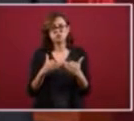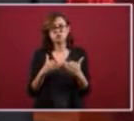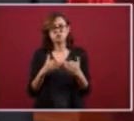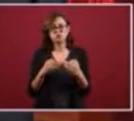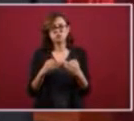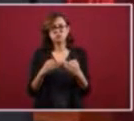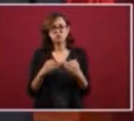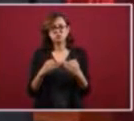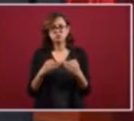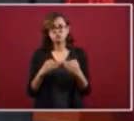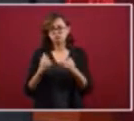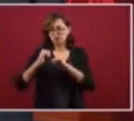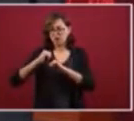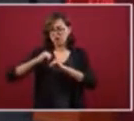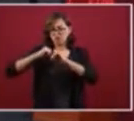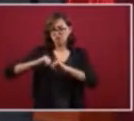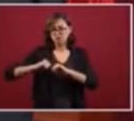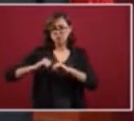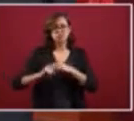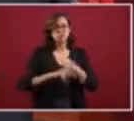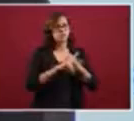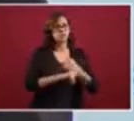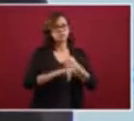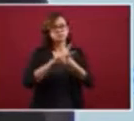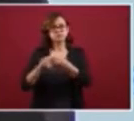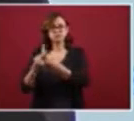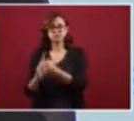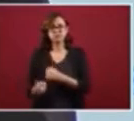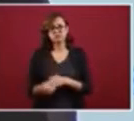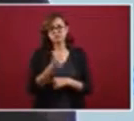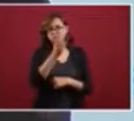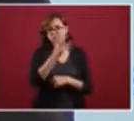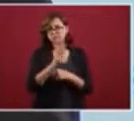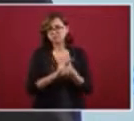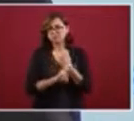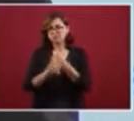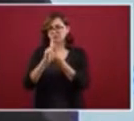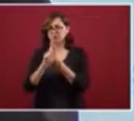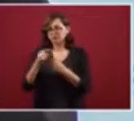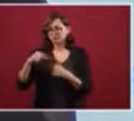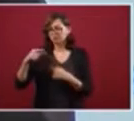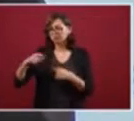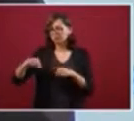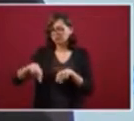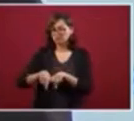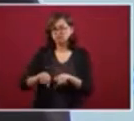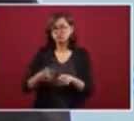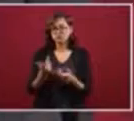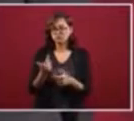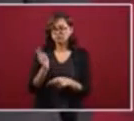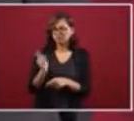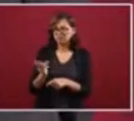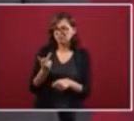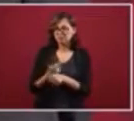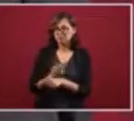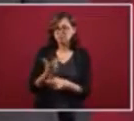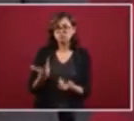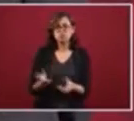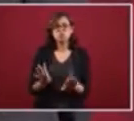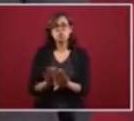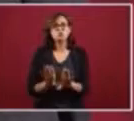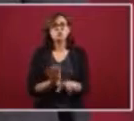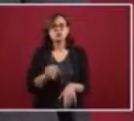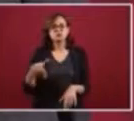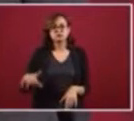de todos los miembros de las autoridades de esos países el que se esclarezca qué ocurrió. Entonces, no es un accidente convencional,